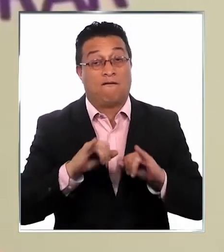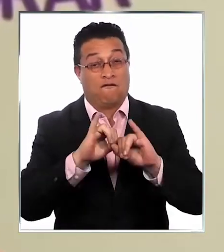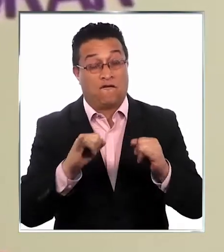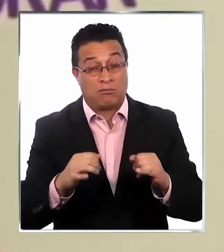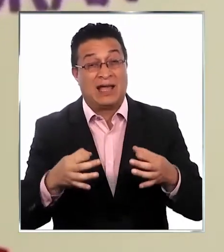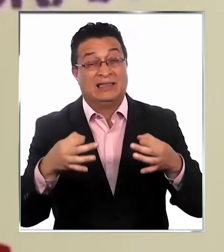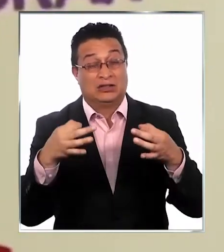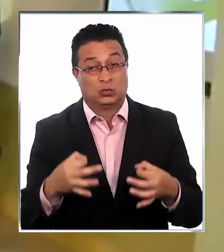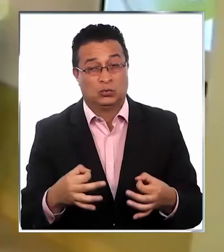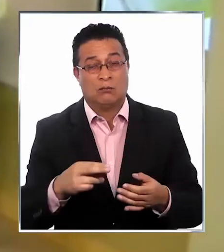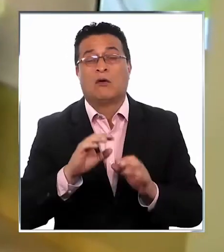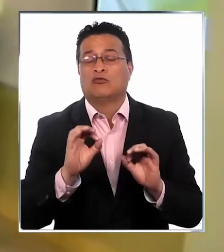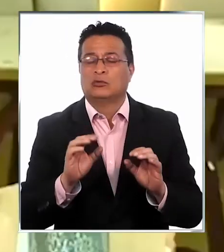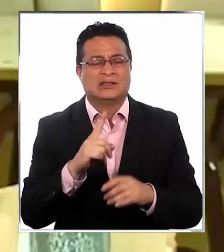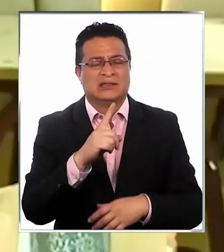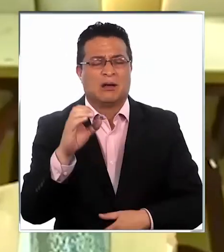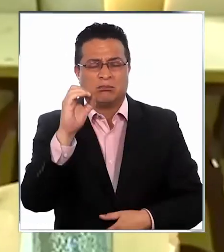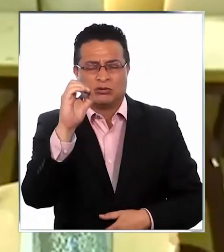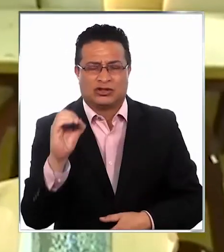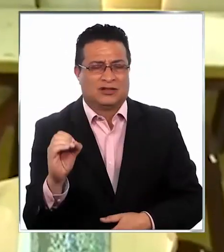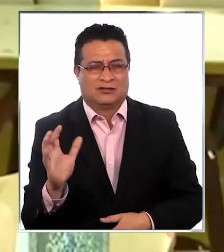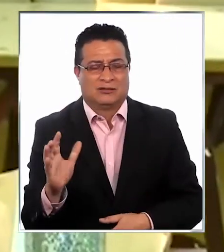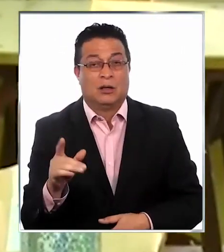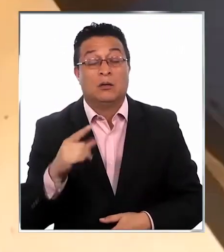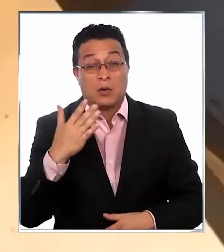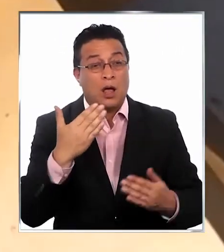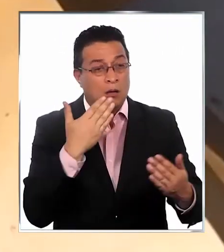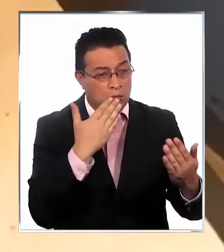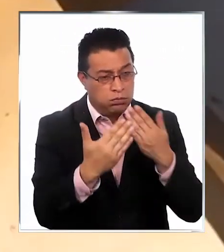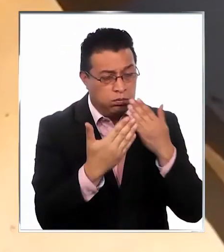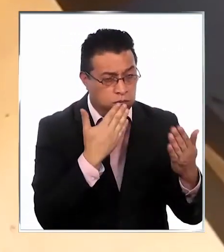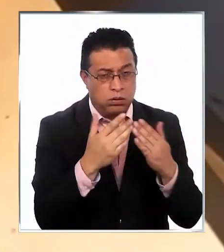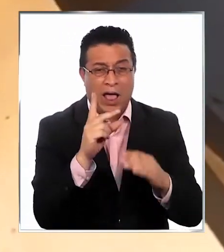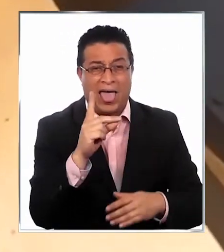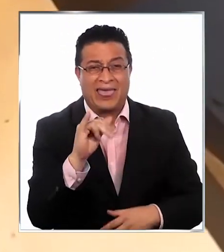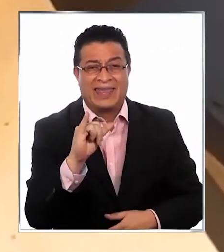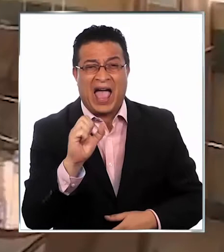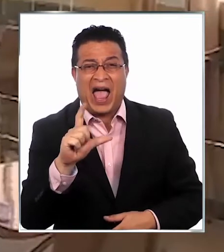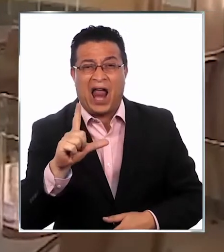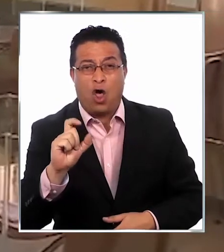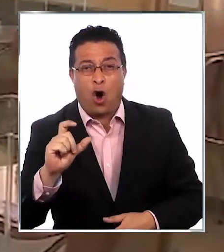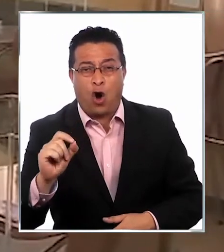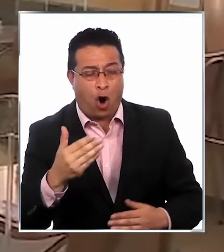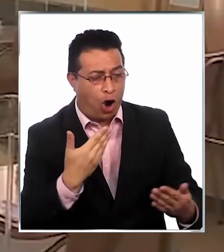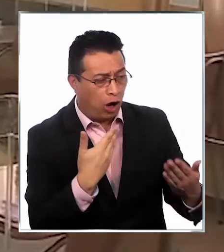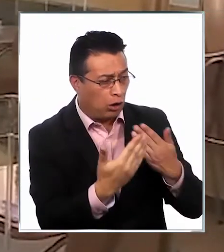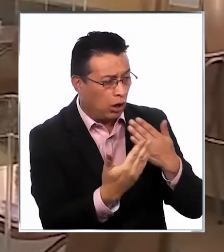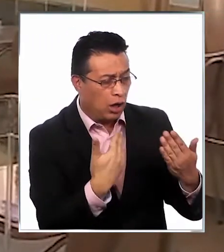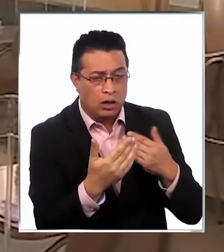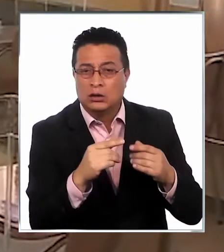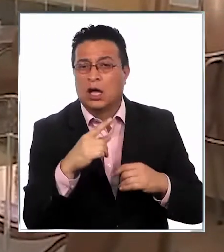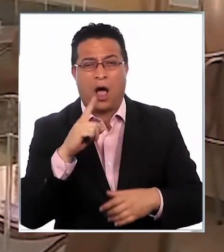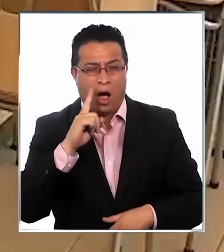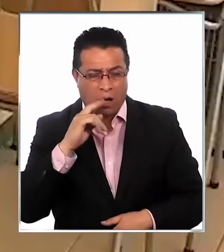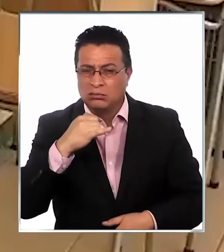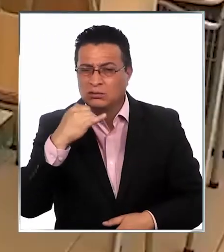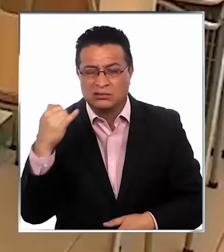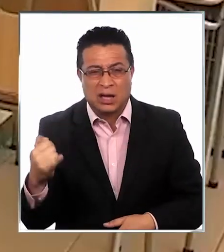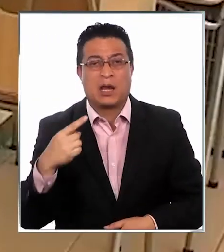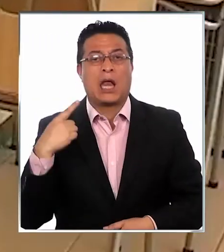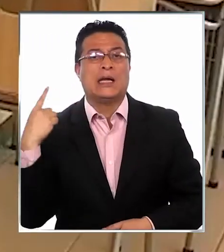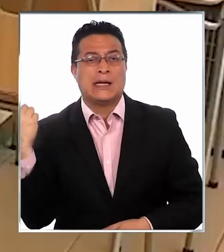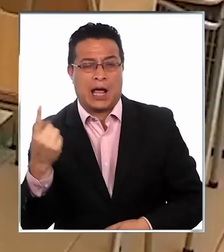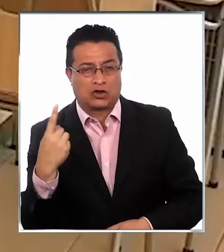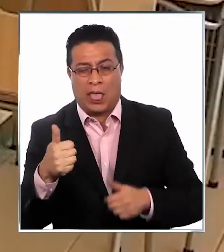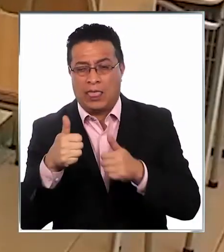segura, la verdad es que es total. Y solo para despejar, el diálogo ha existido siempre, ha existido a nivel nacional con la